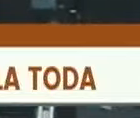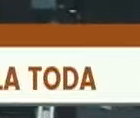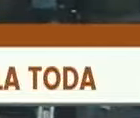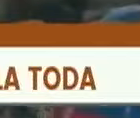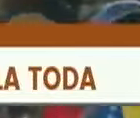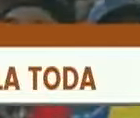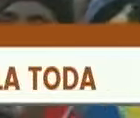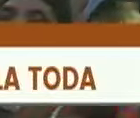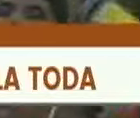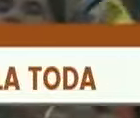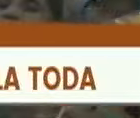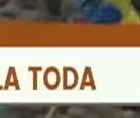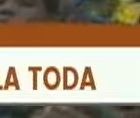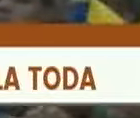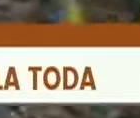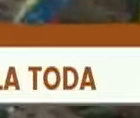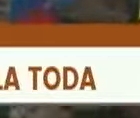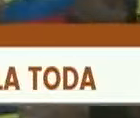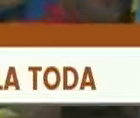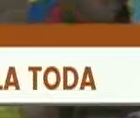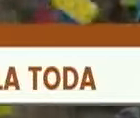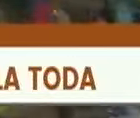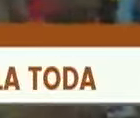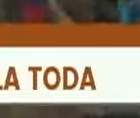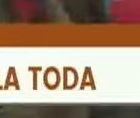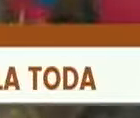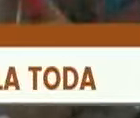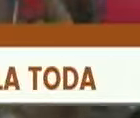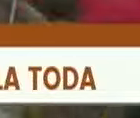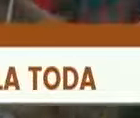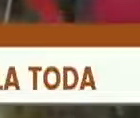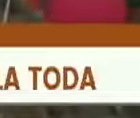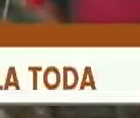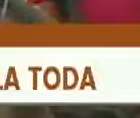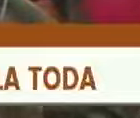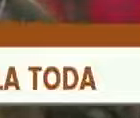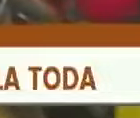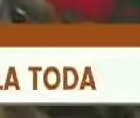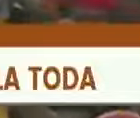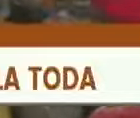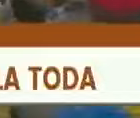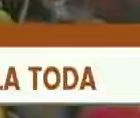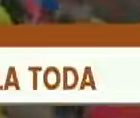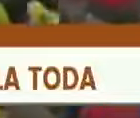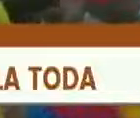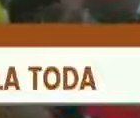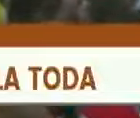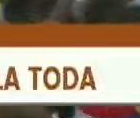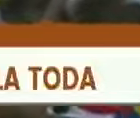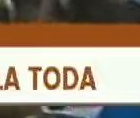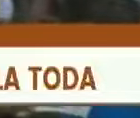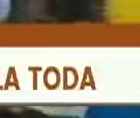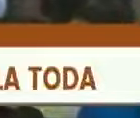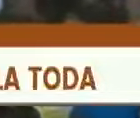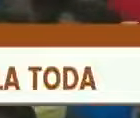Un abrazo, hermanos y hermanas. Gracias, gracias, gracias. Delcy,